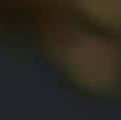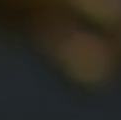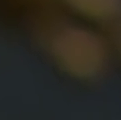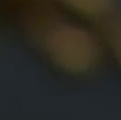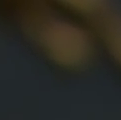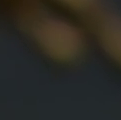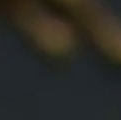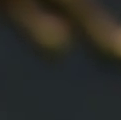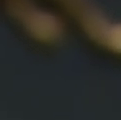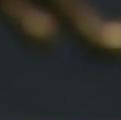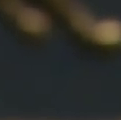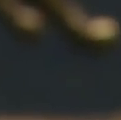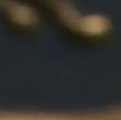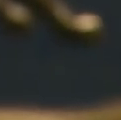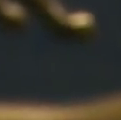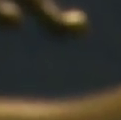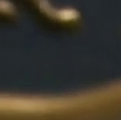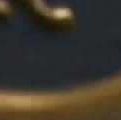Jennifer,